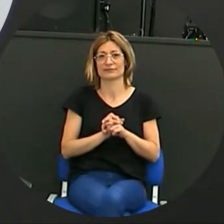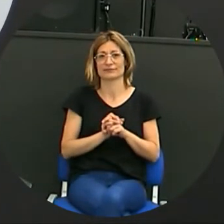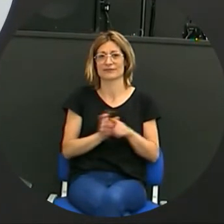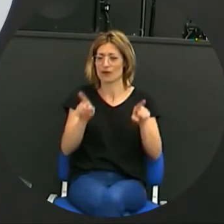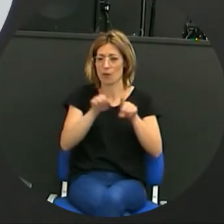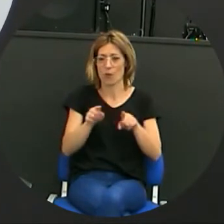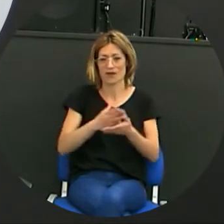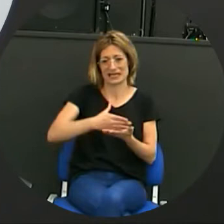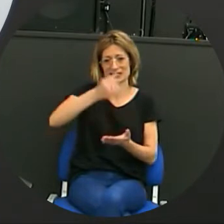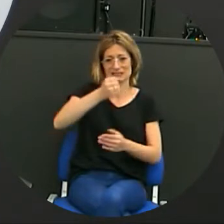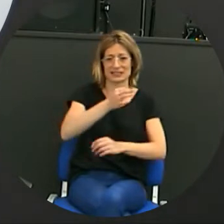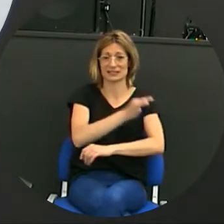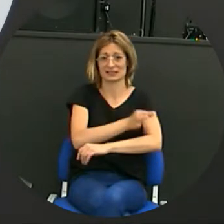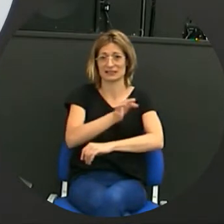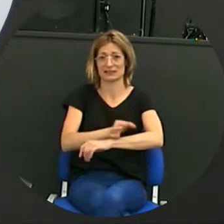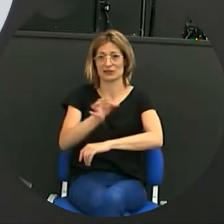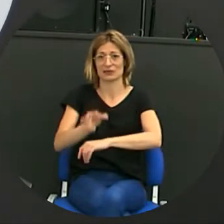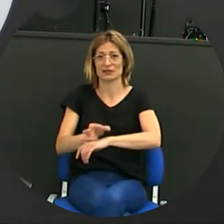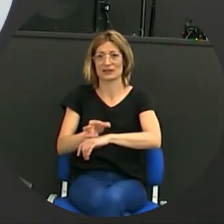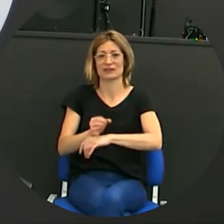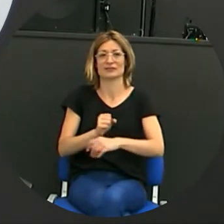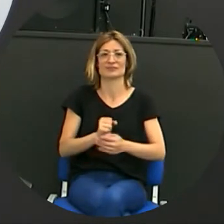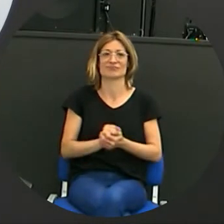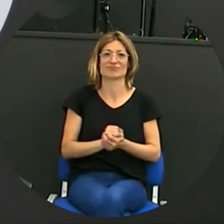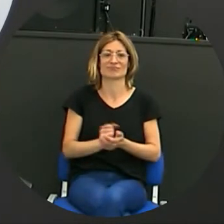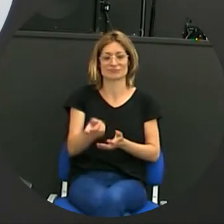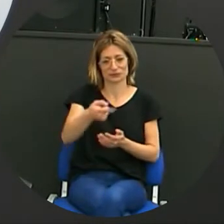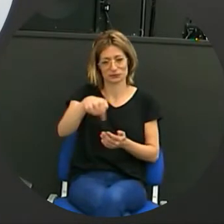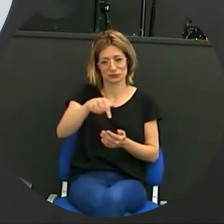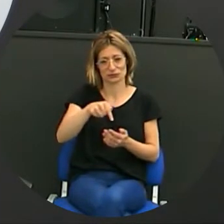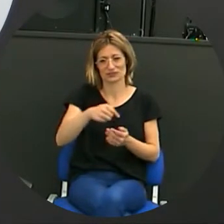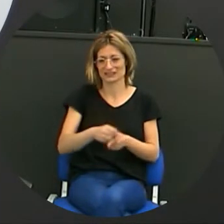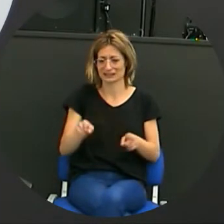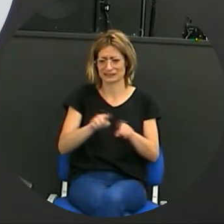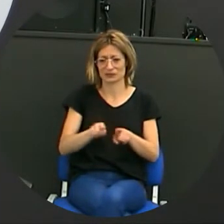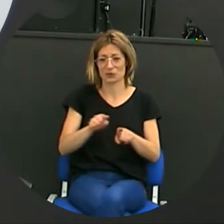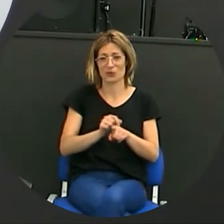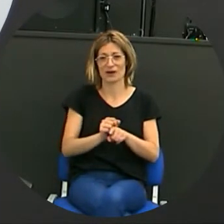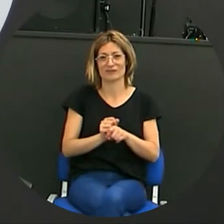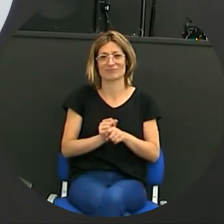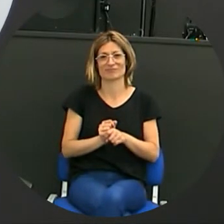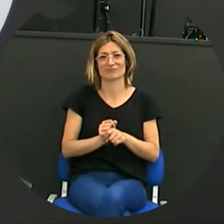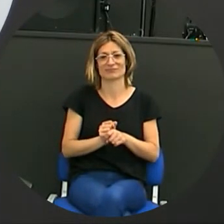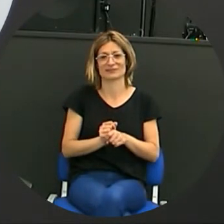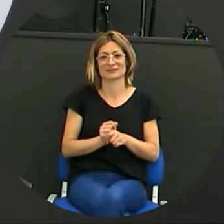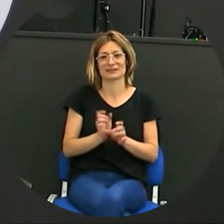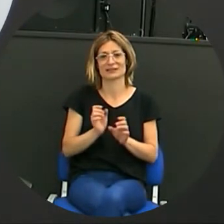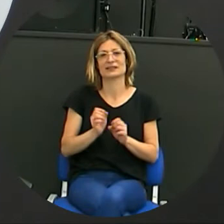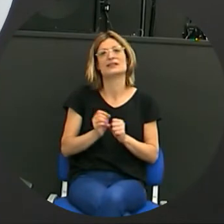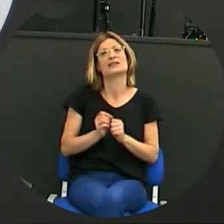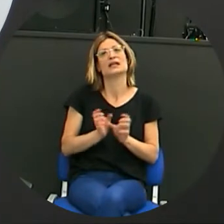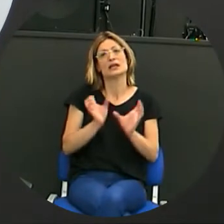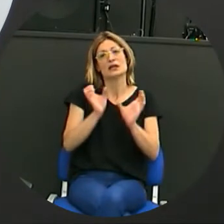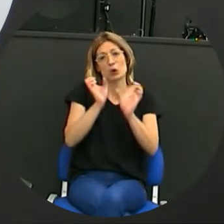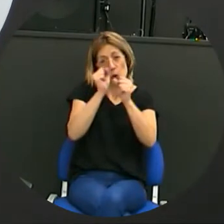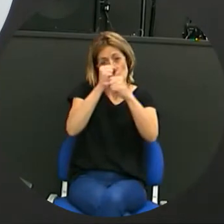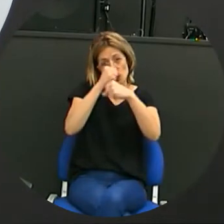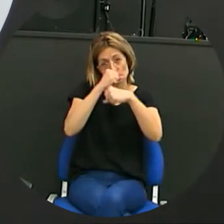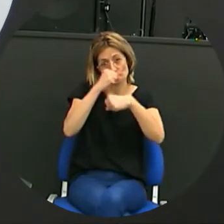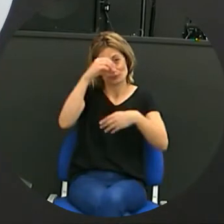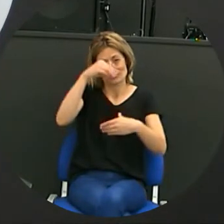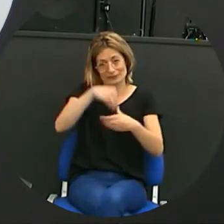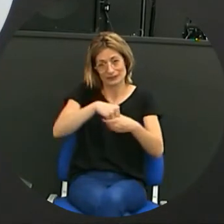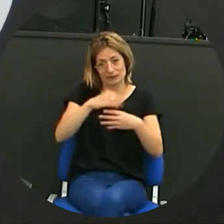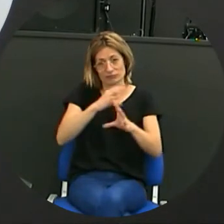misionera. Nosotros somos de aquellos que tenemos que concentrarnos dentro del